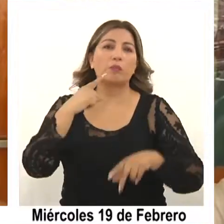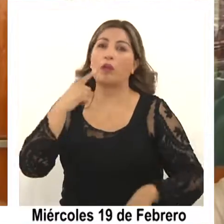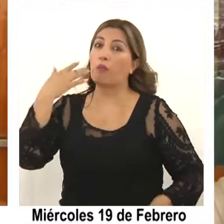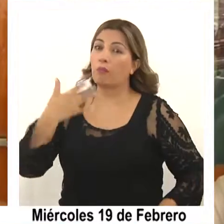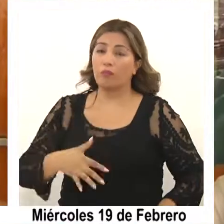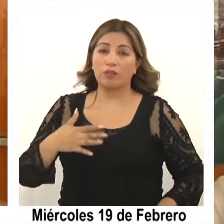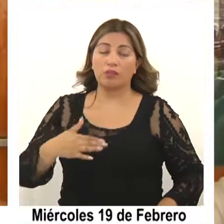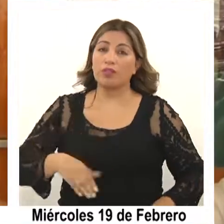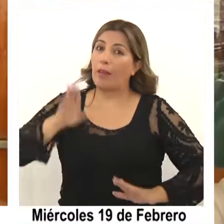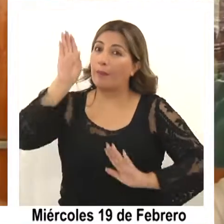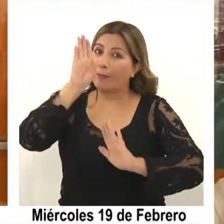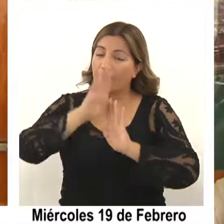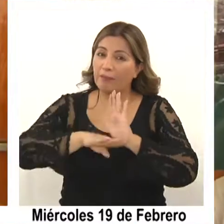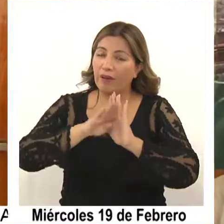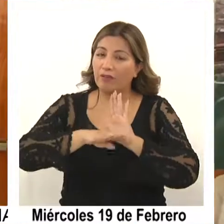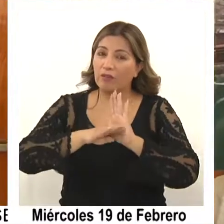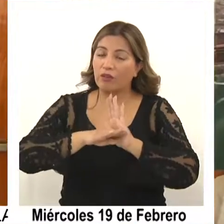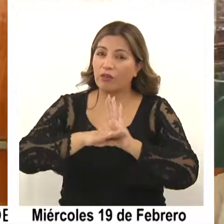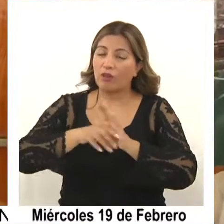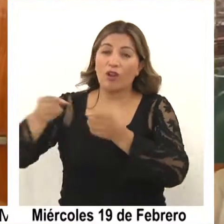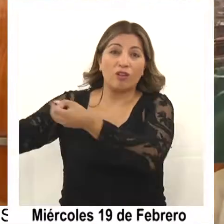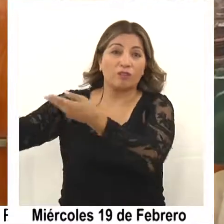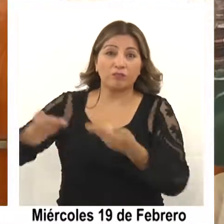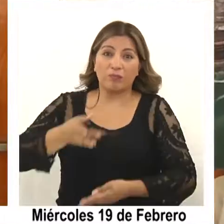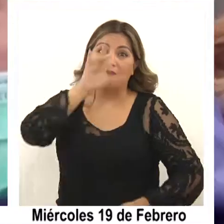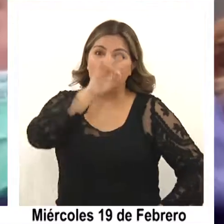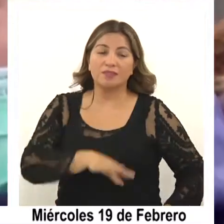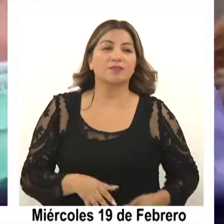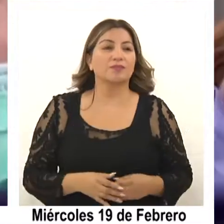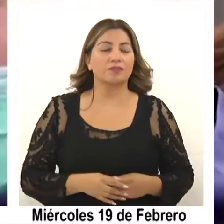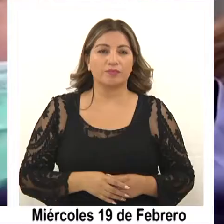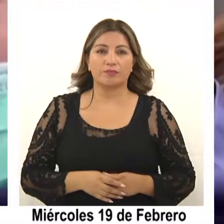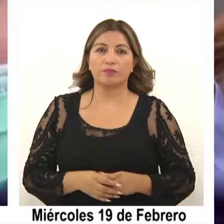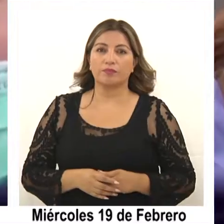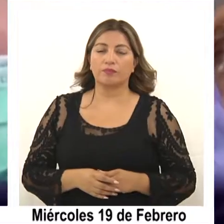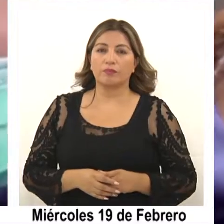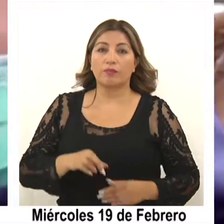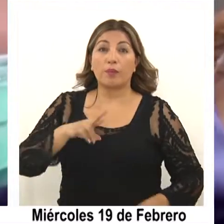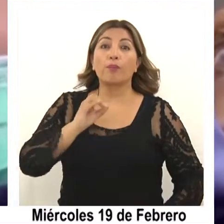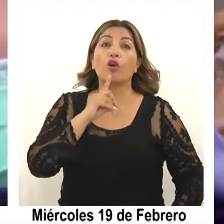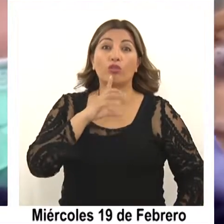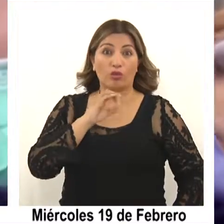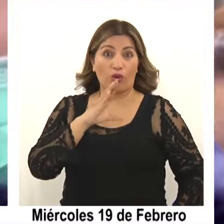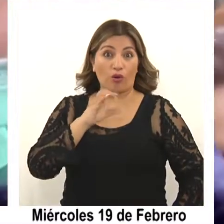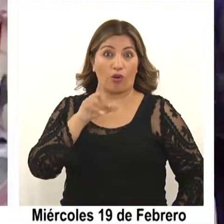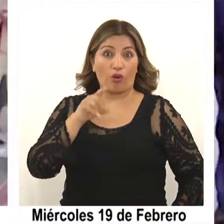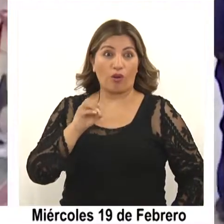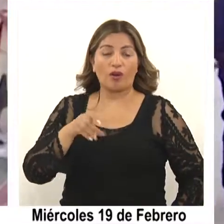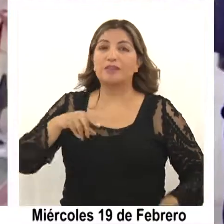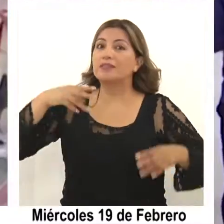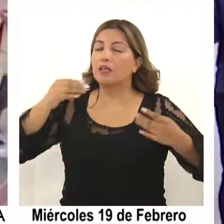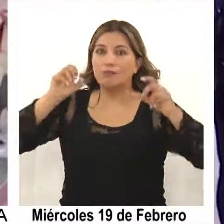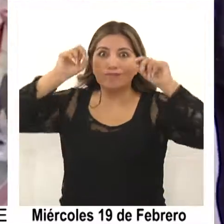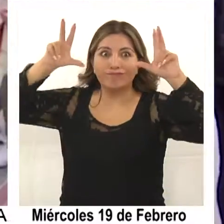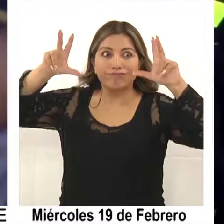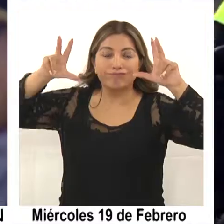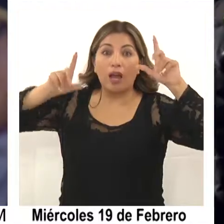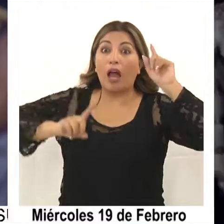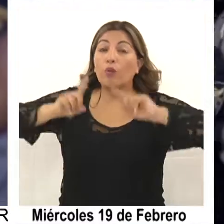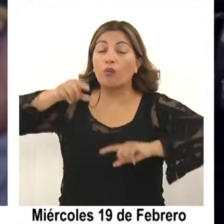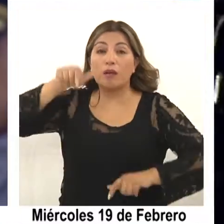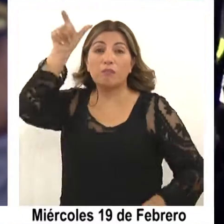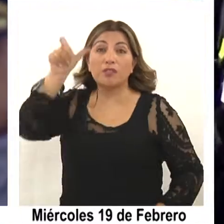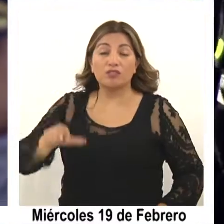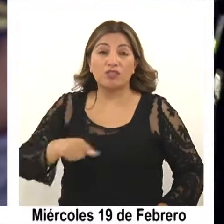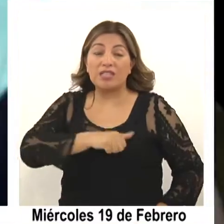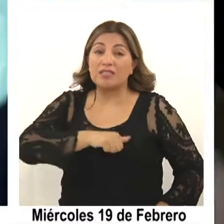aún cuando ha bajado un poco la cantidad de carga que ha estado llegando los protocolos están activos en caso de que llegue algún pasajero